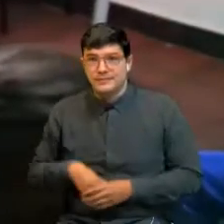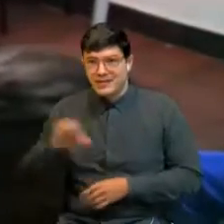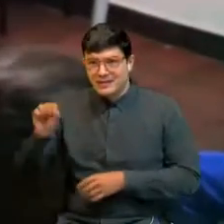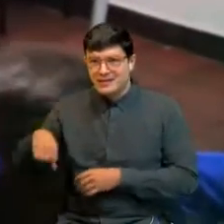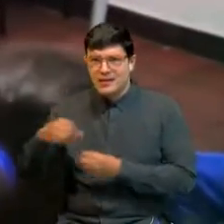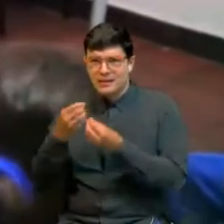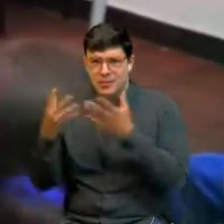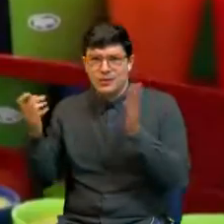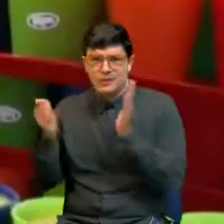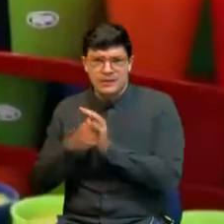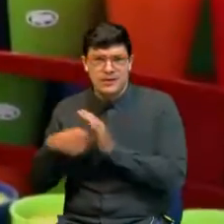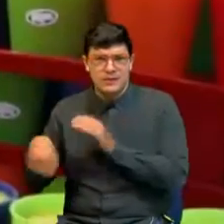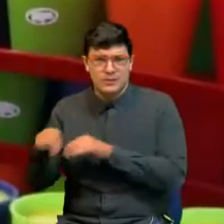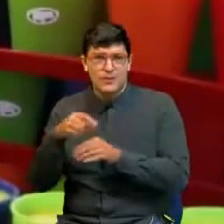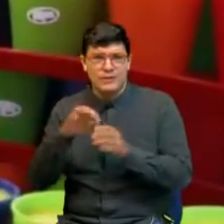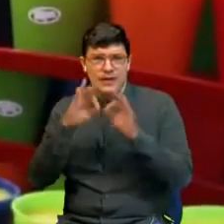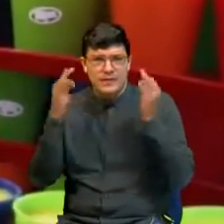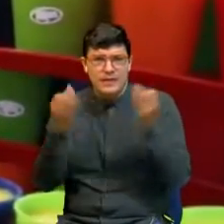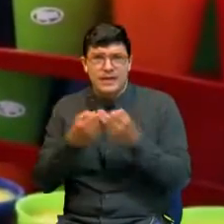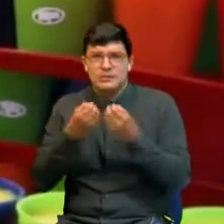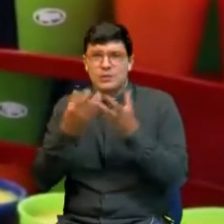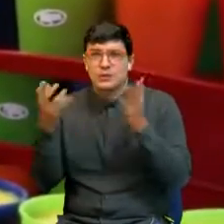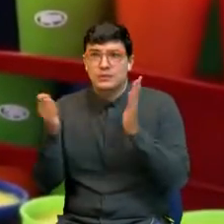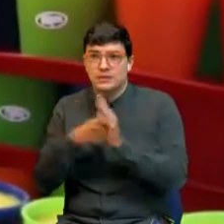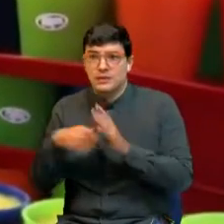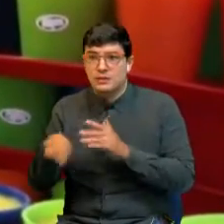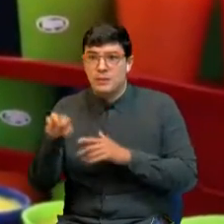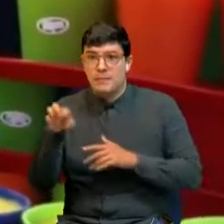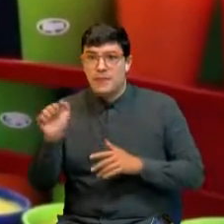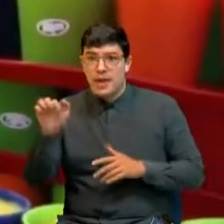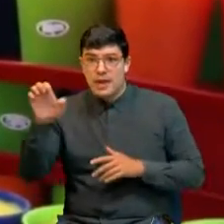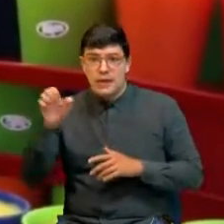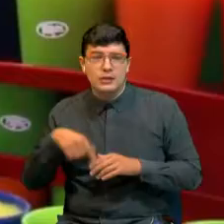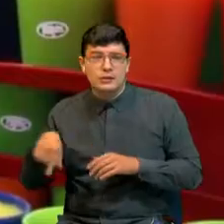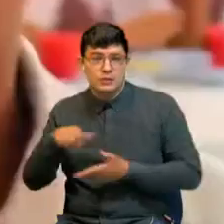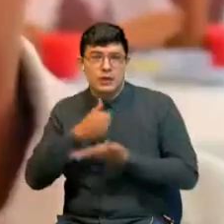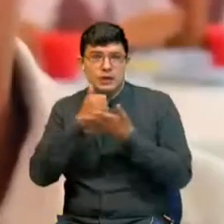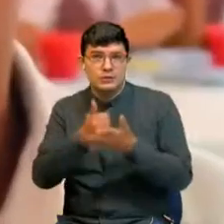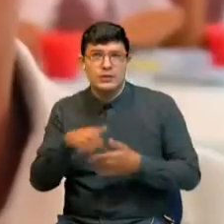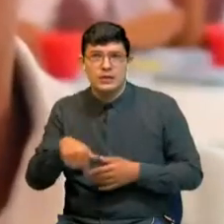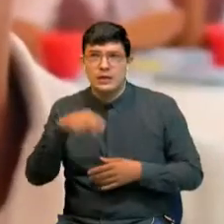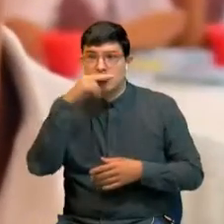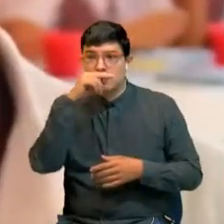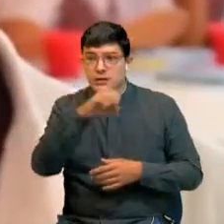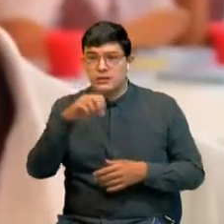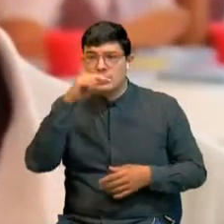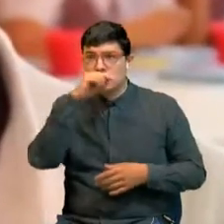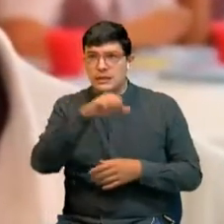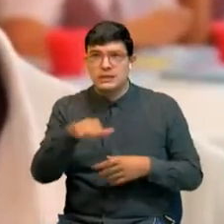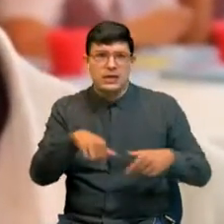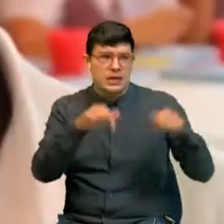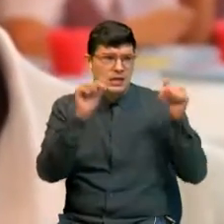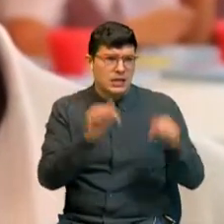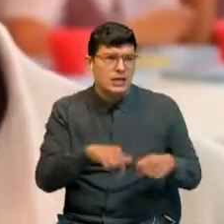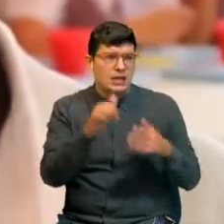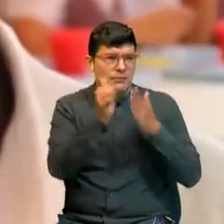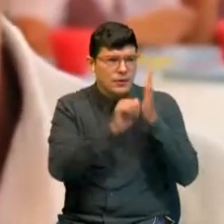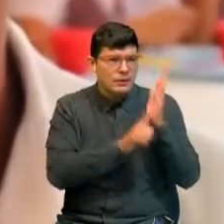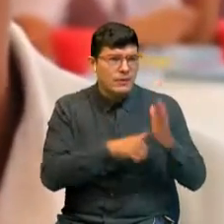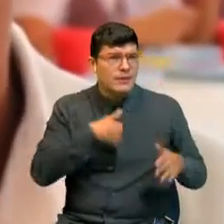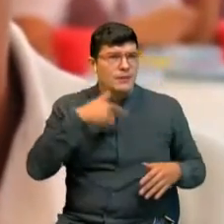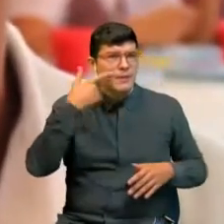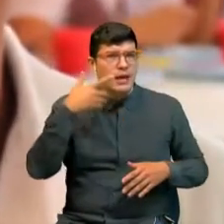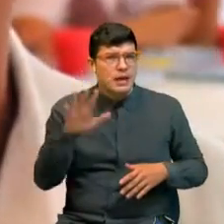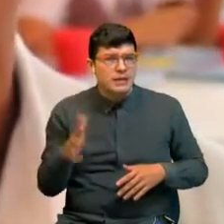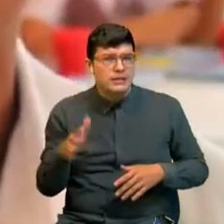muchas veces familias numerosas, el PAE es una gran ayuda para los pequeños. Ese programa me parece muy chévere porque